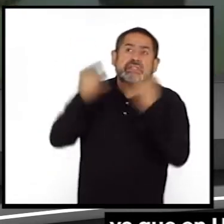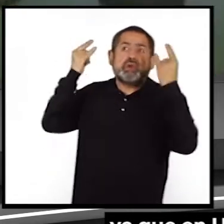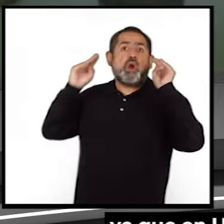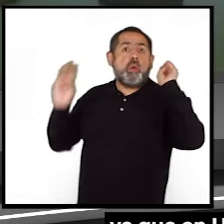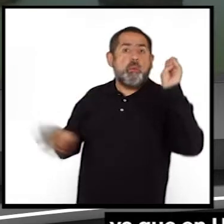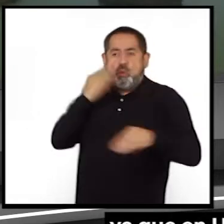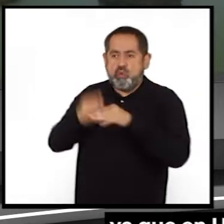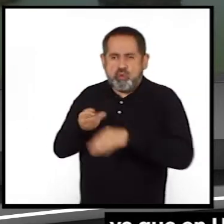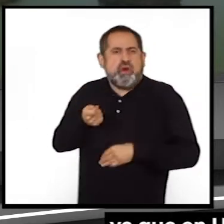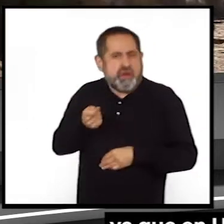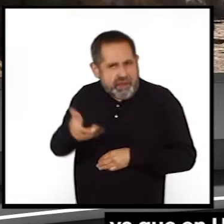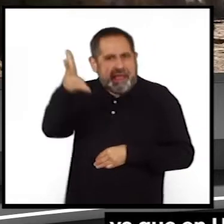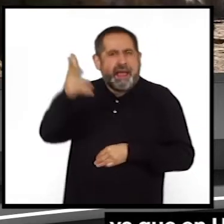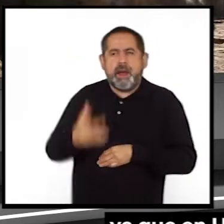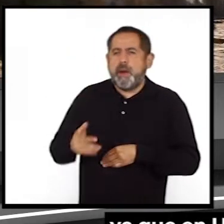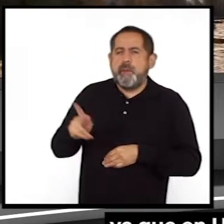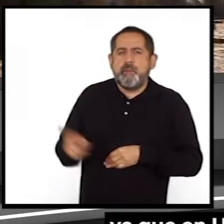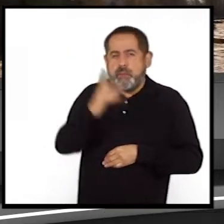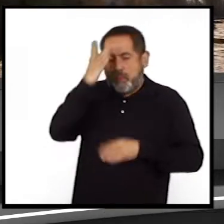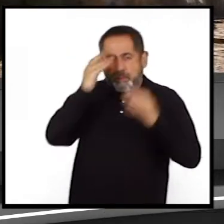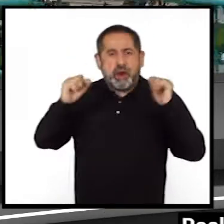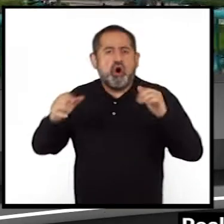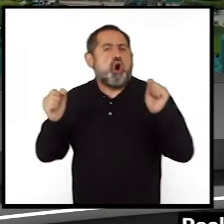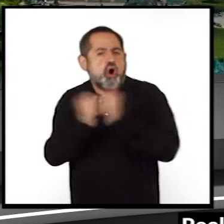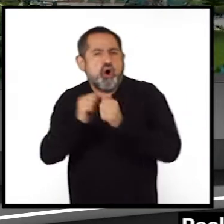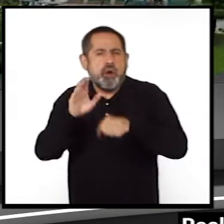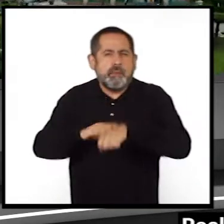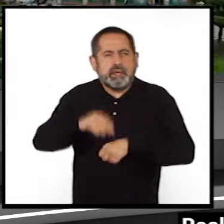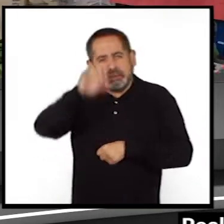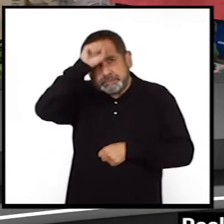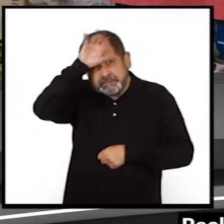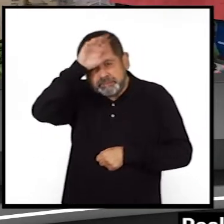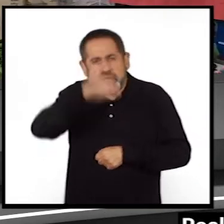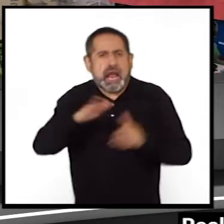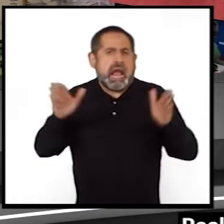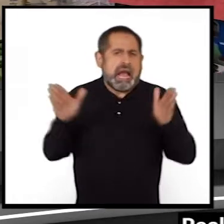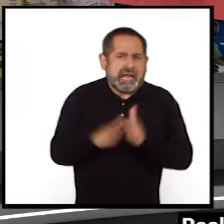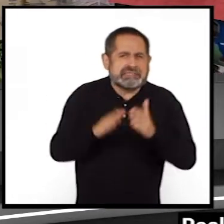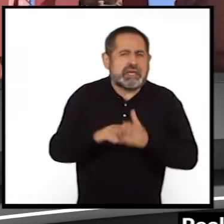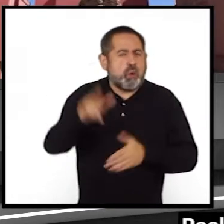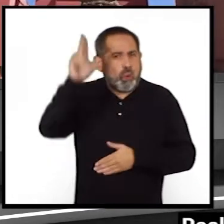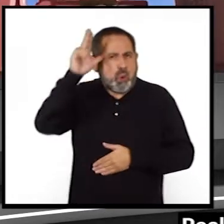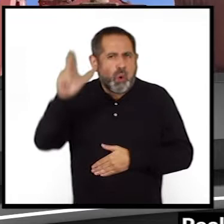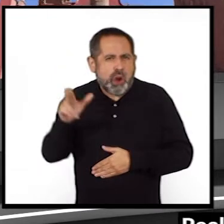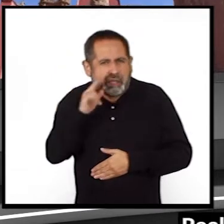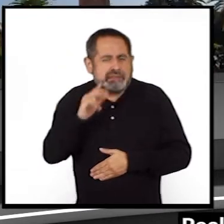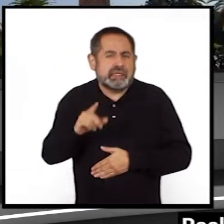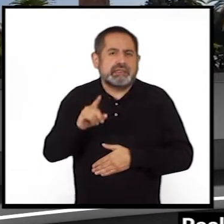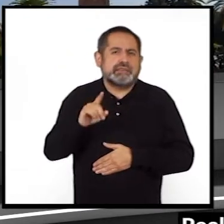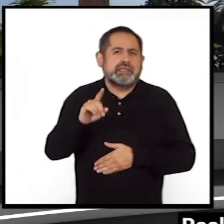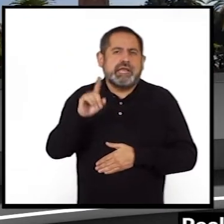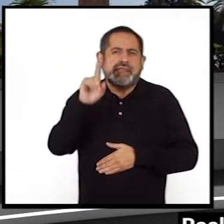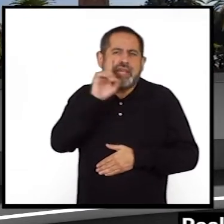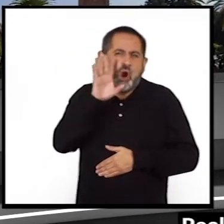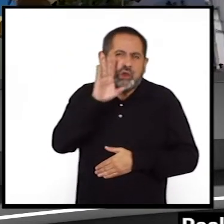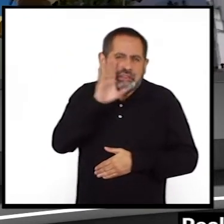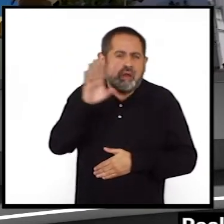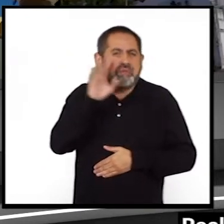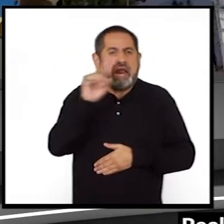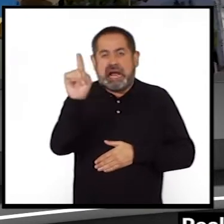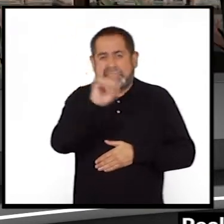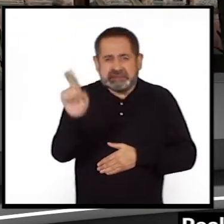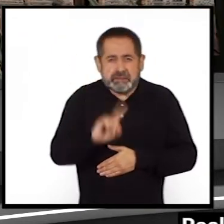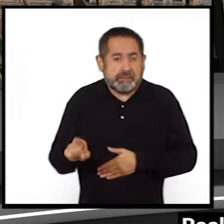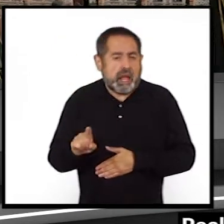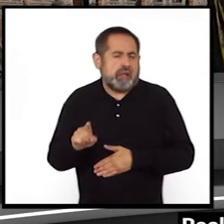y de todo el mundo, al cual se le suman Real del Monte, Mineral del Chico, Huichapan, Tecozautla,